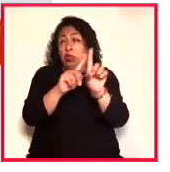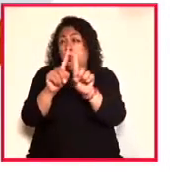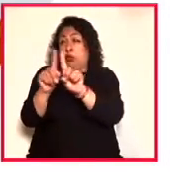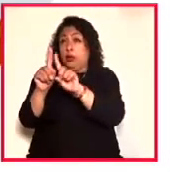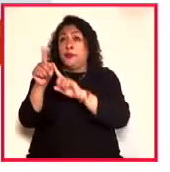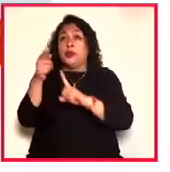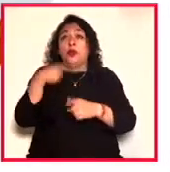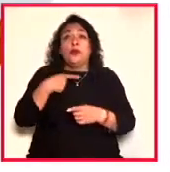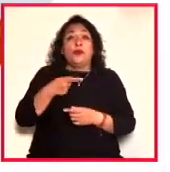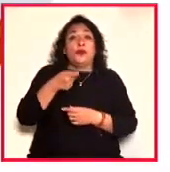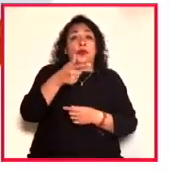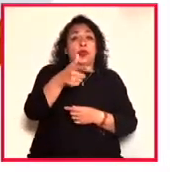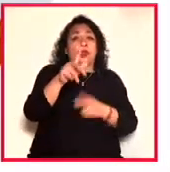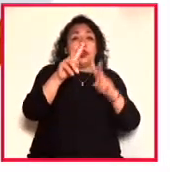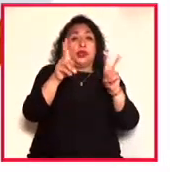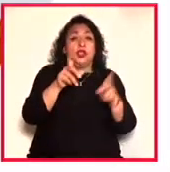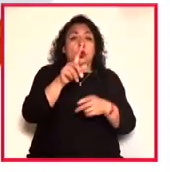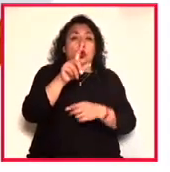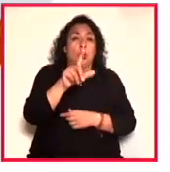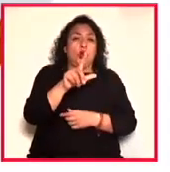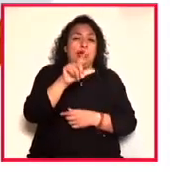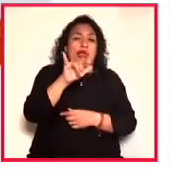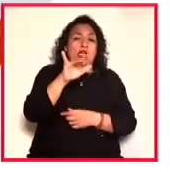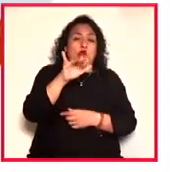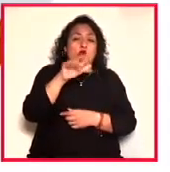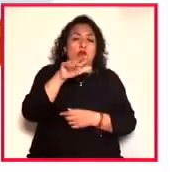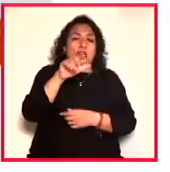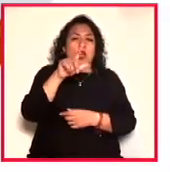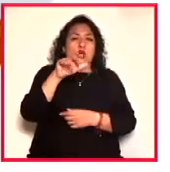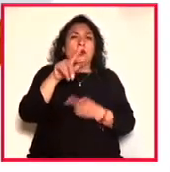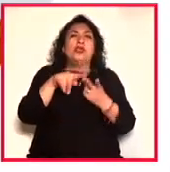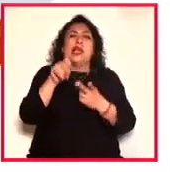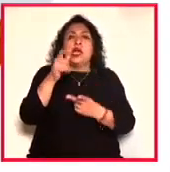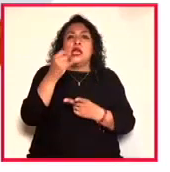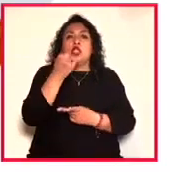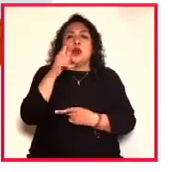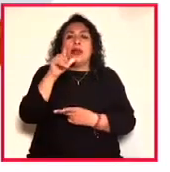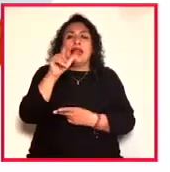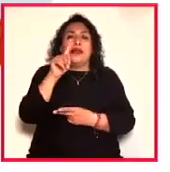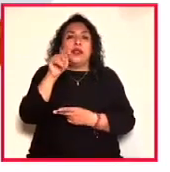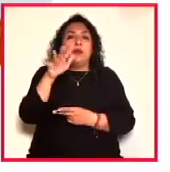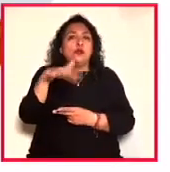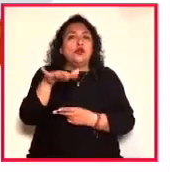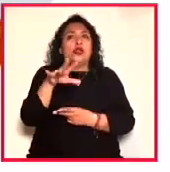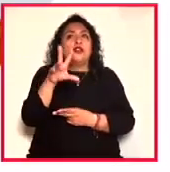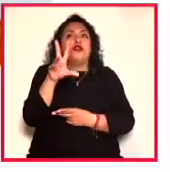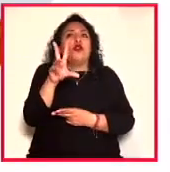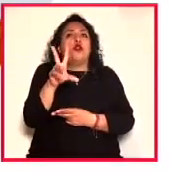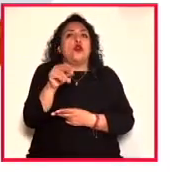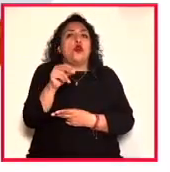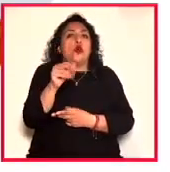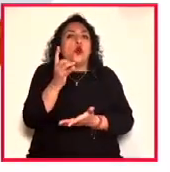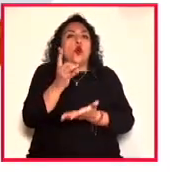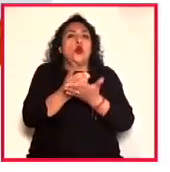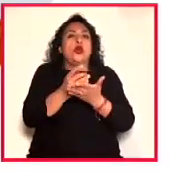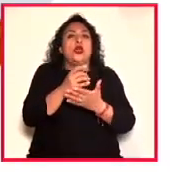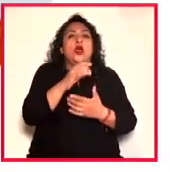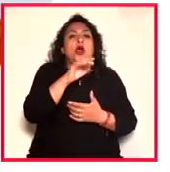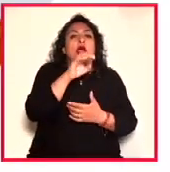titulado Heliconia Lulius. Lulius es en latín, es decir, siempre voy buscando que no sea simplemente que no sea Heliconia